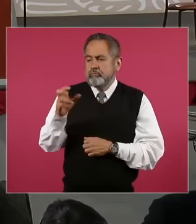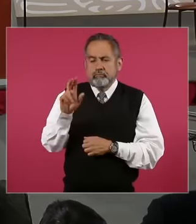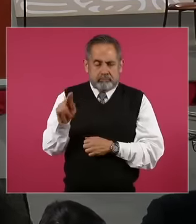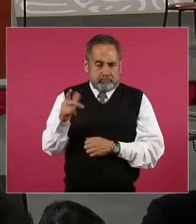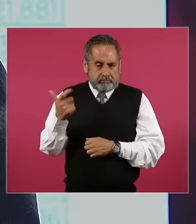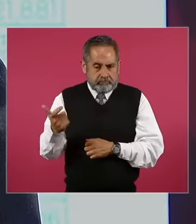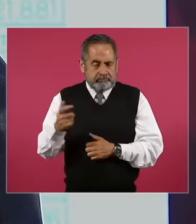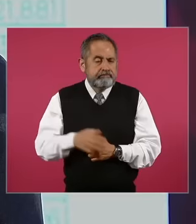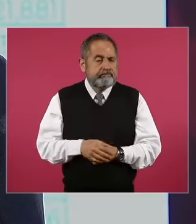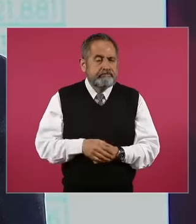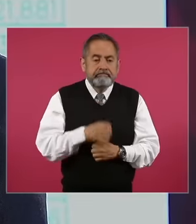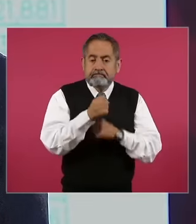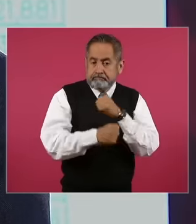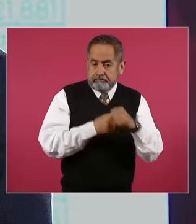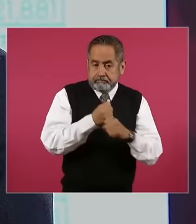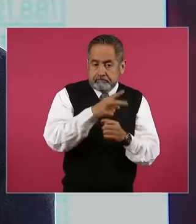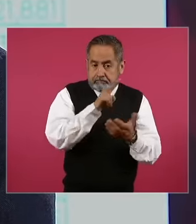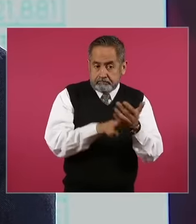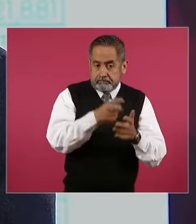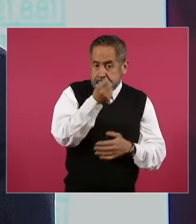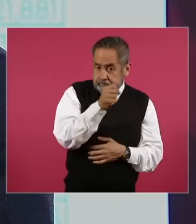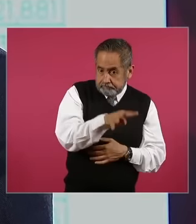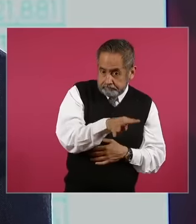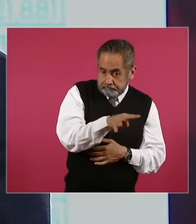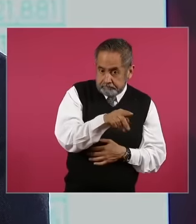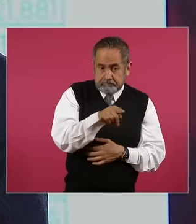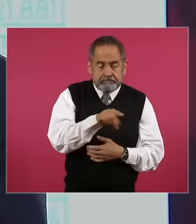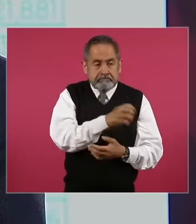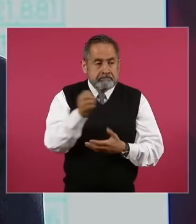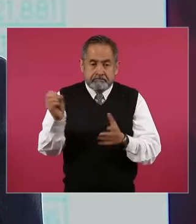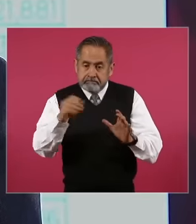81.833.980, el año 19,